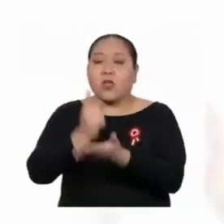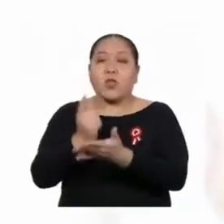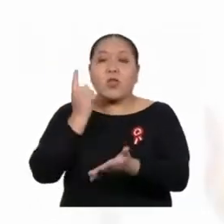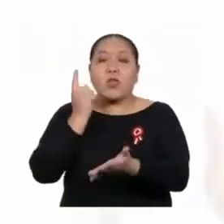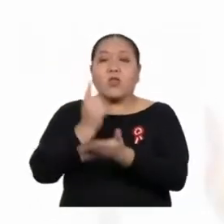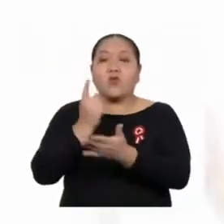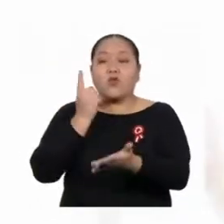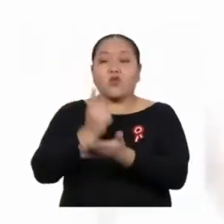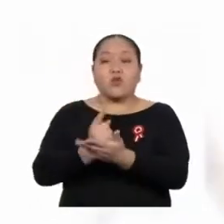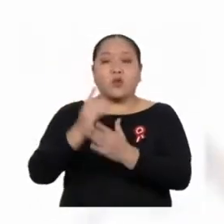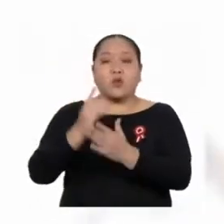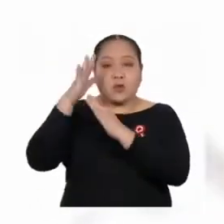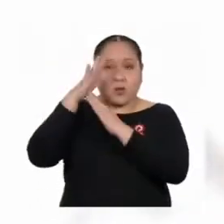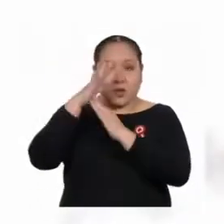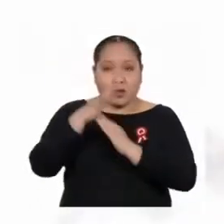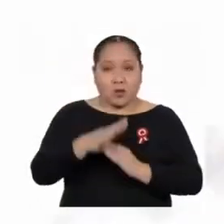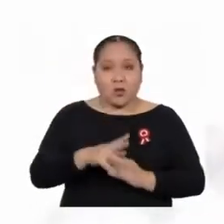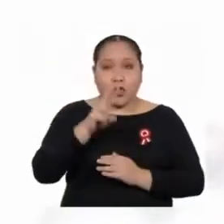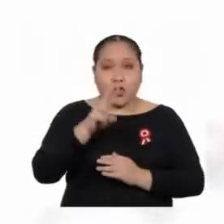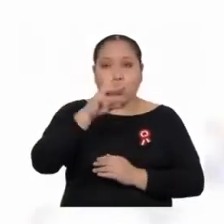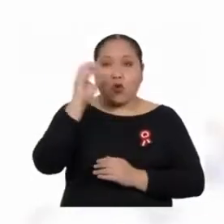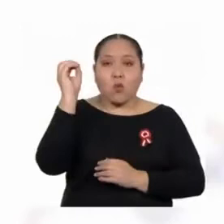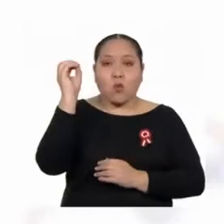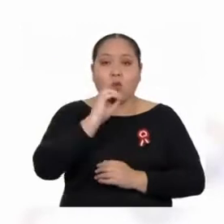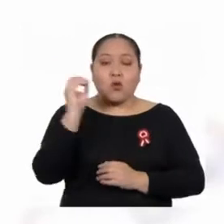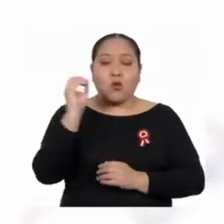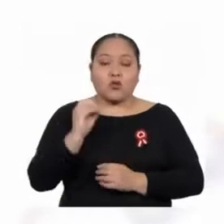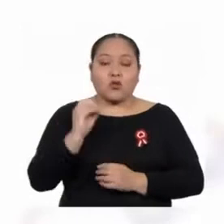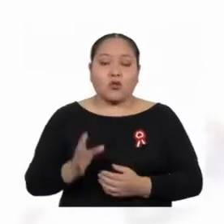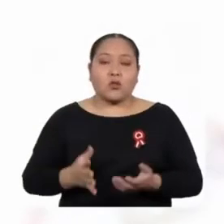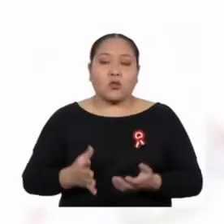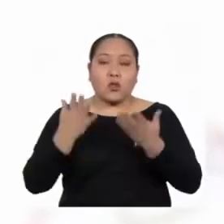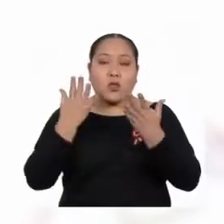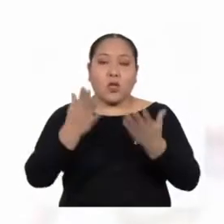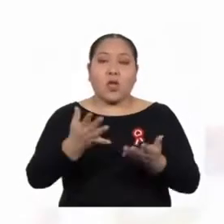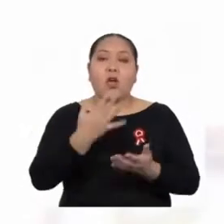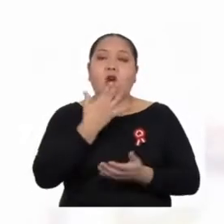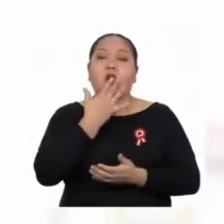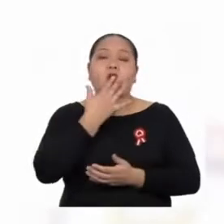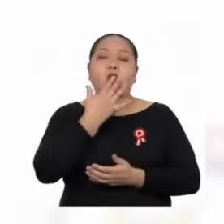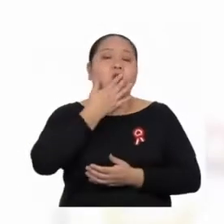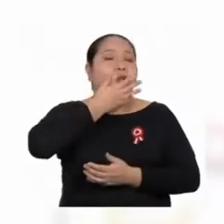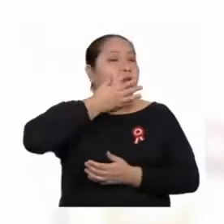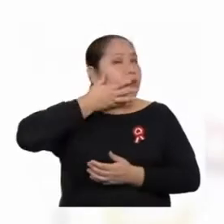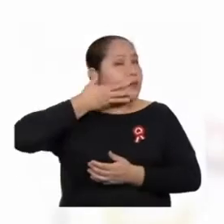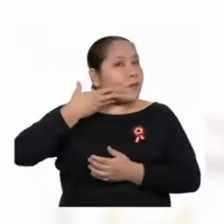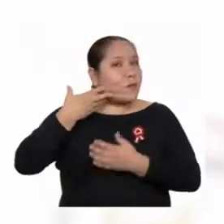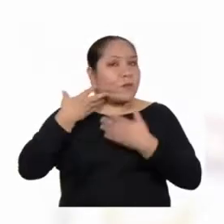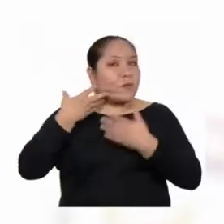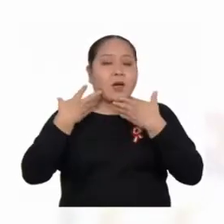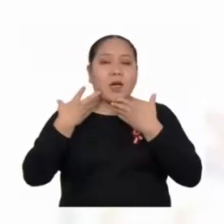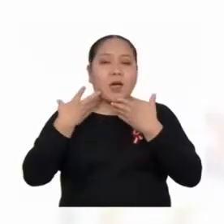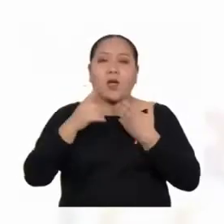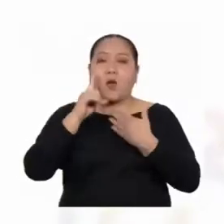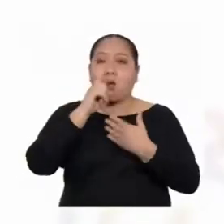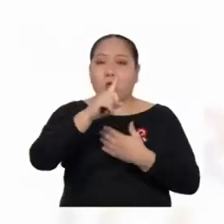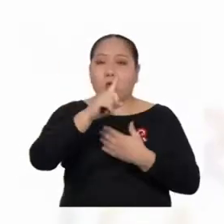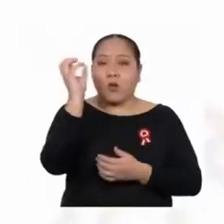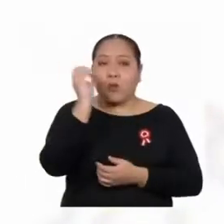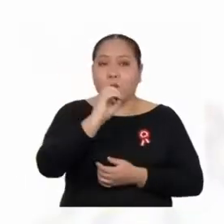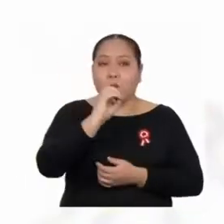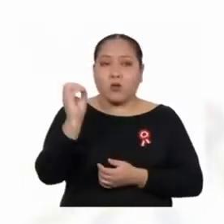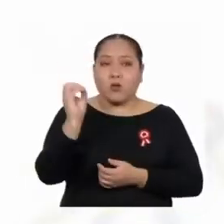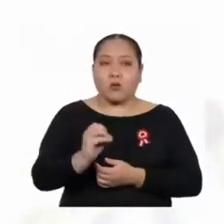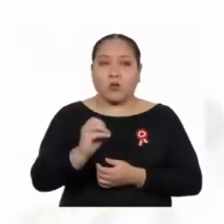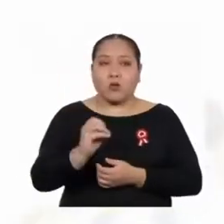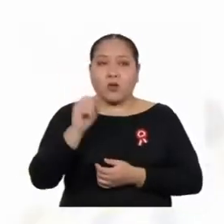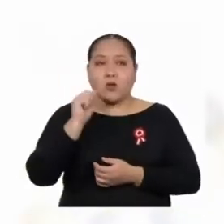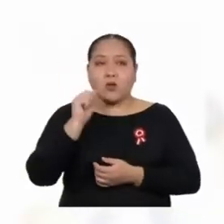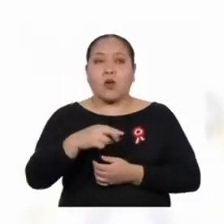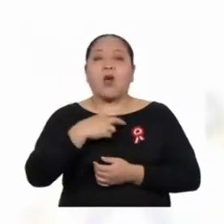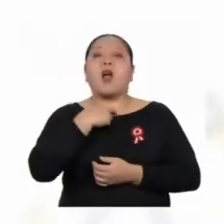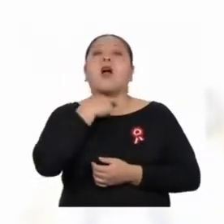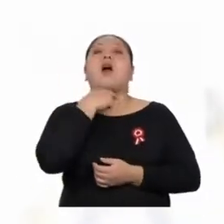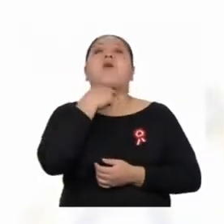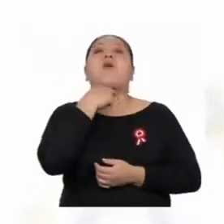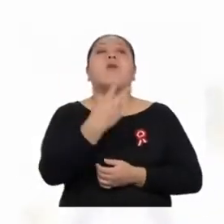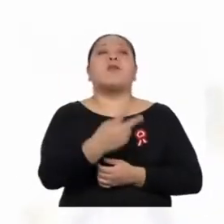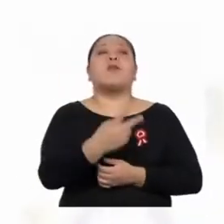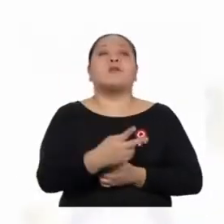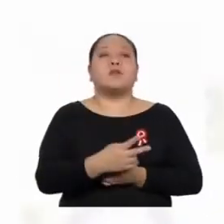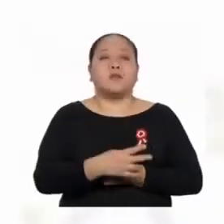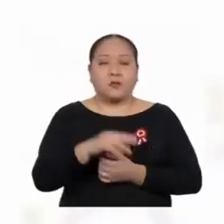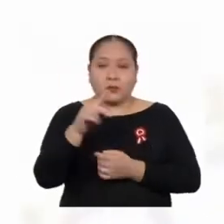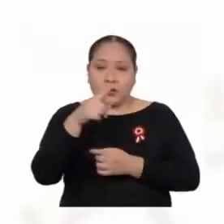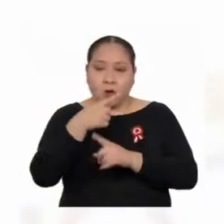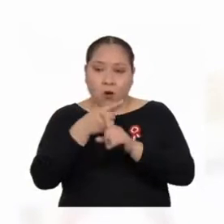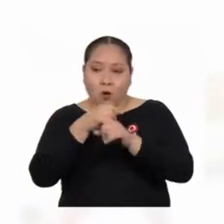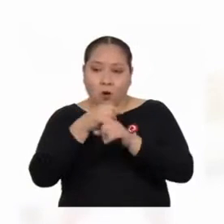discriminación, un 2% atribuidas al color de piel, un 1% al acento y